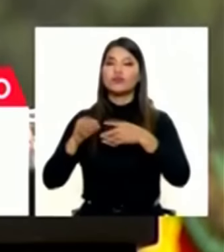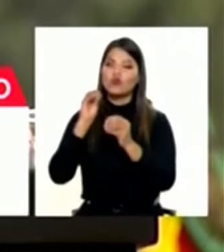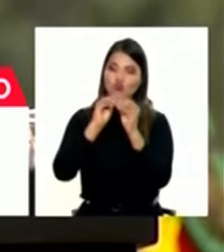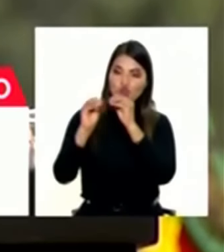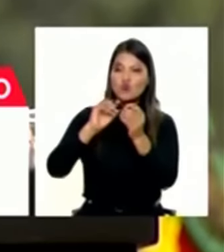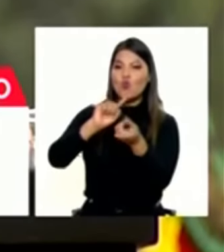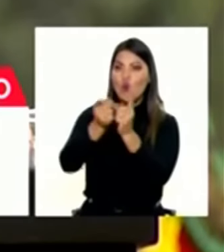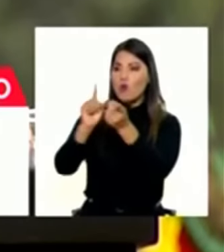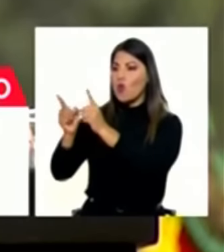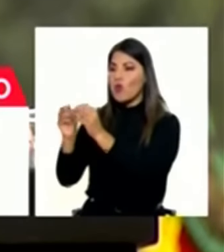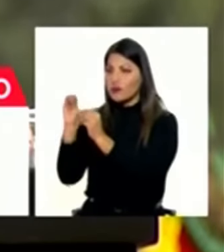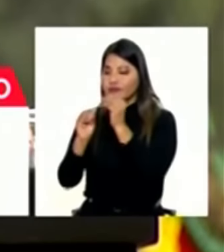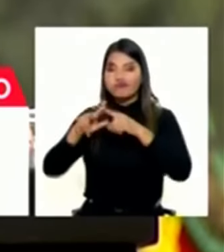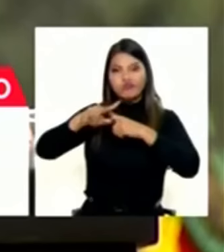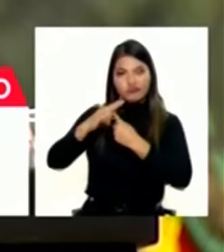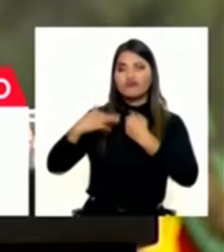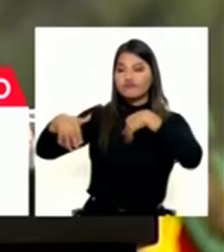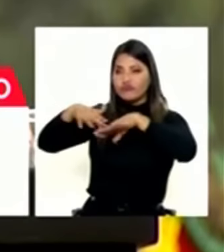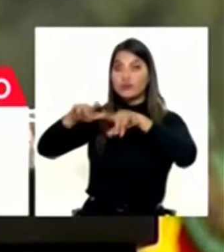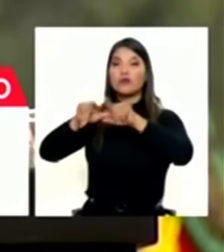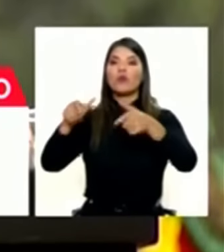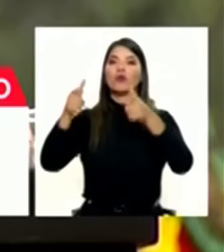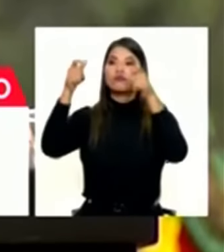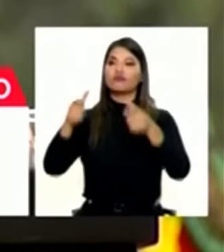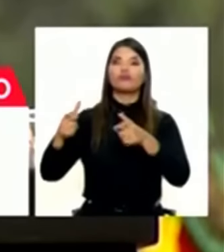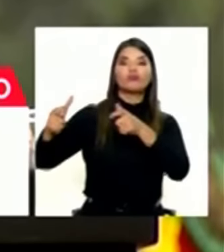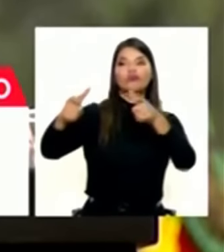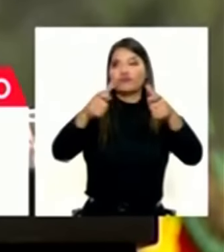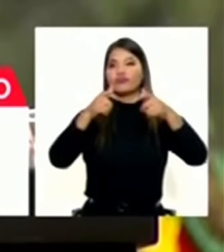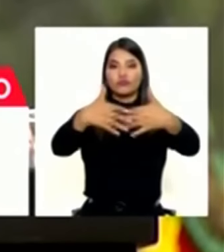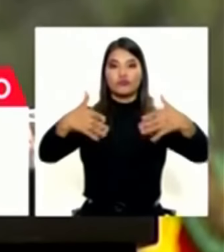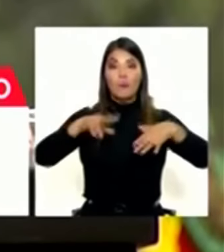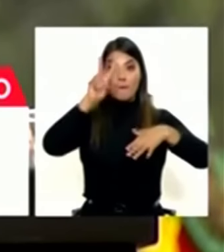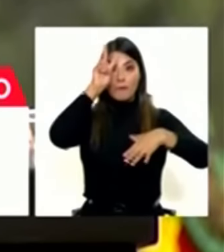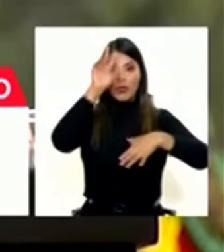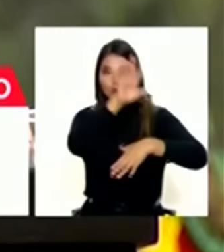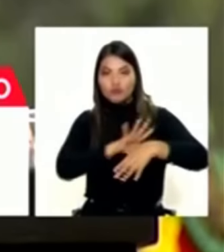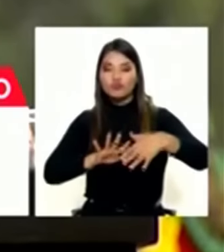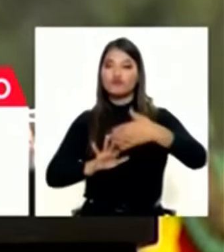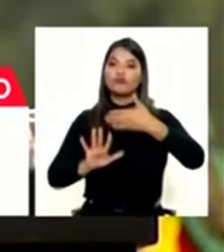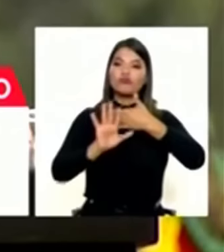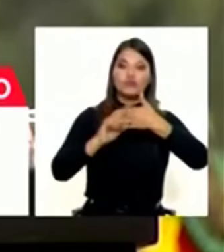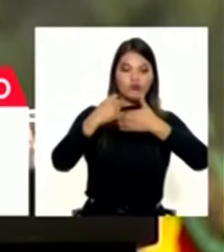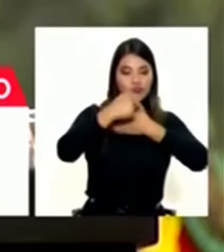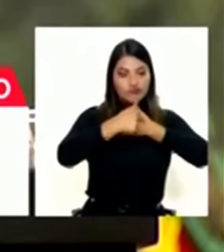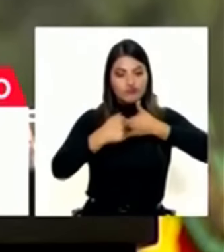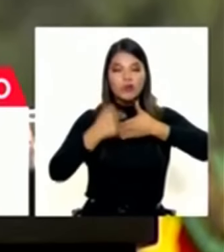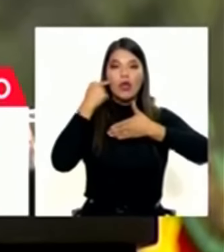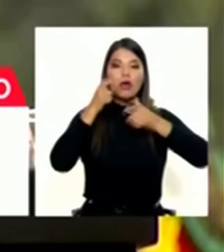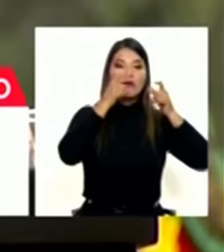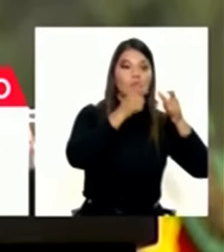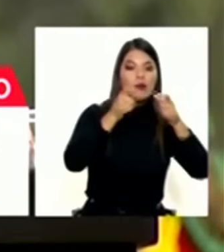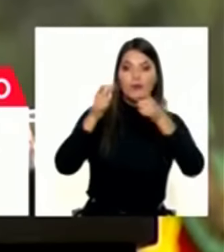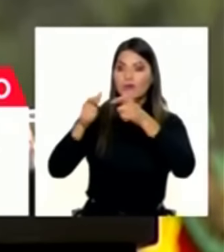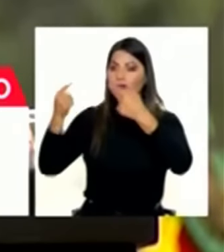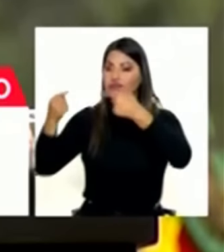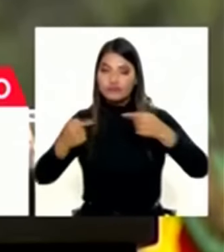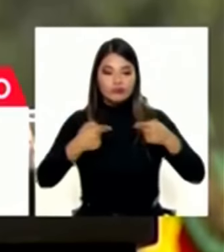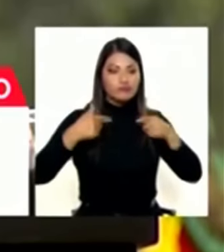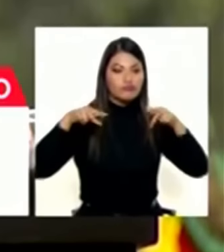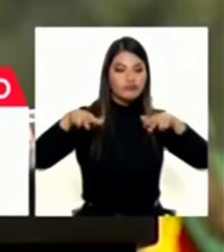renovación de los sistemas de defensa y vigilancia del espacio aéreo de nuestro país, con el único propósito